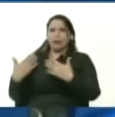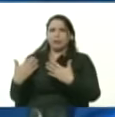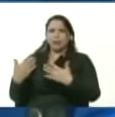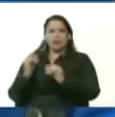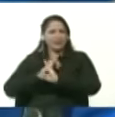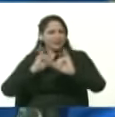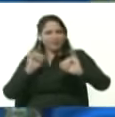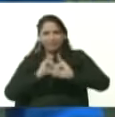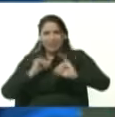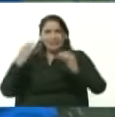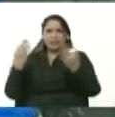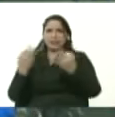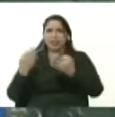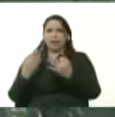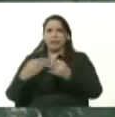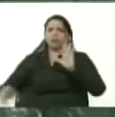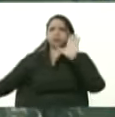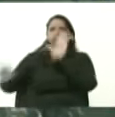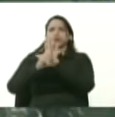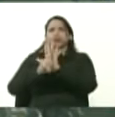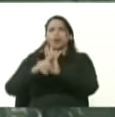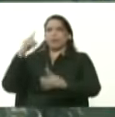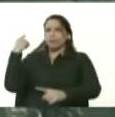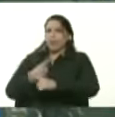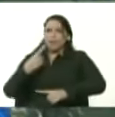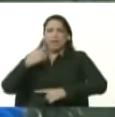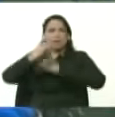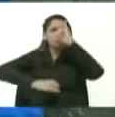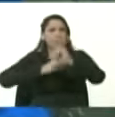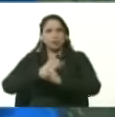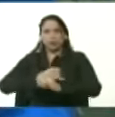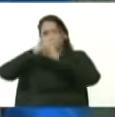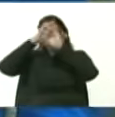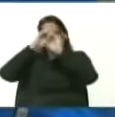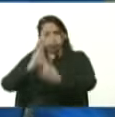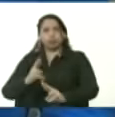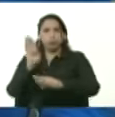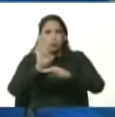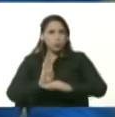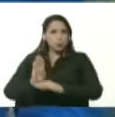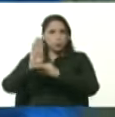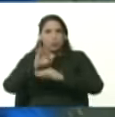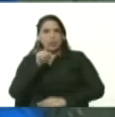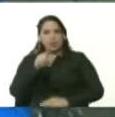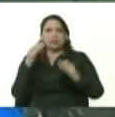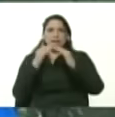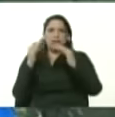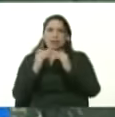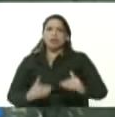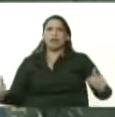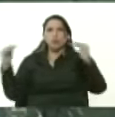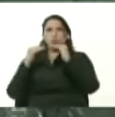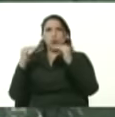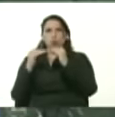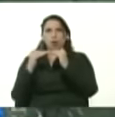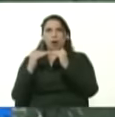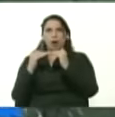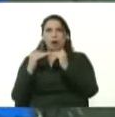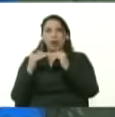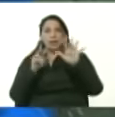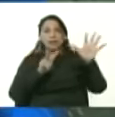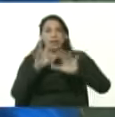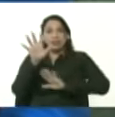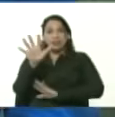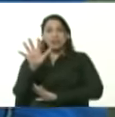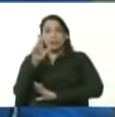siempre se someta a la legalidad internacional y respete y cuide esta casa común. A 75